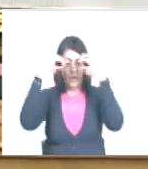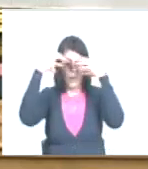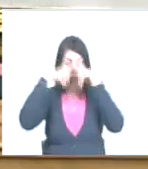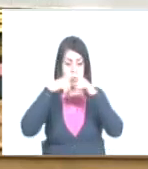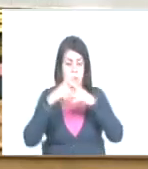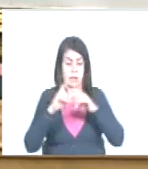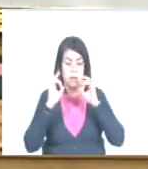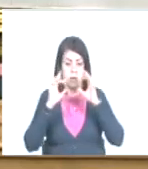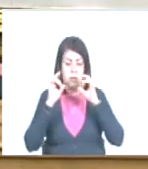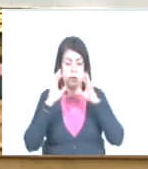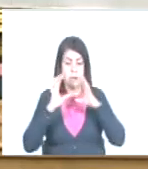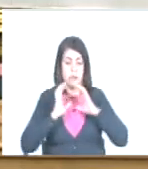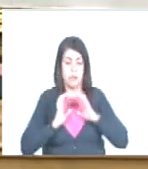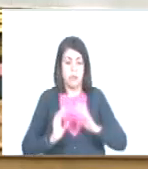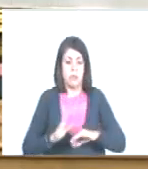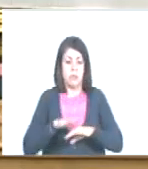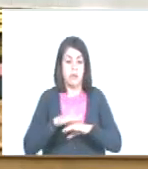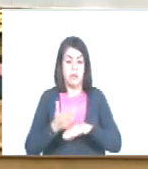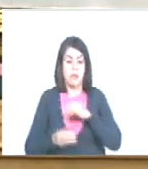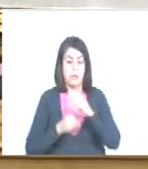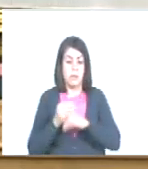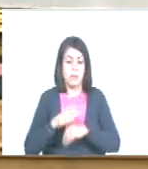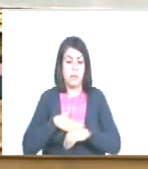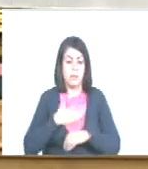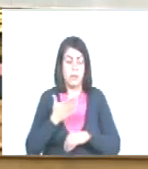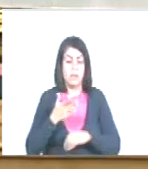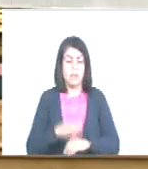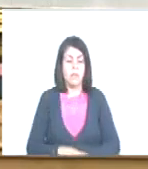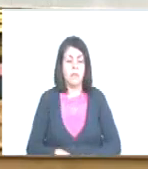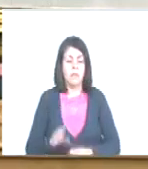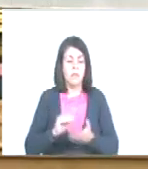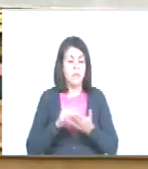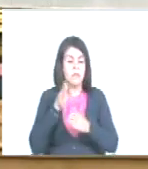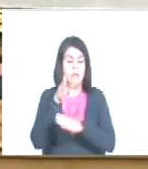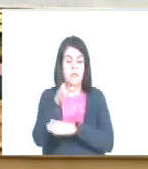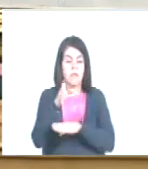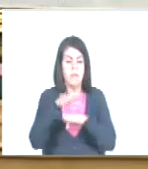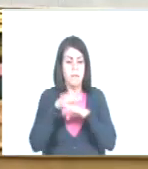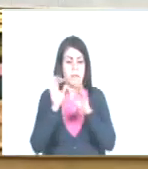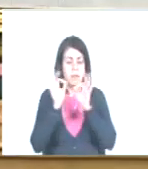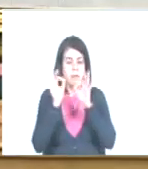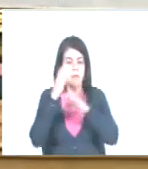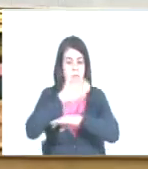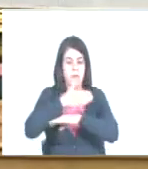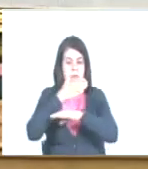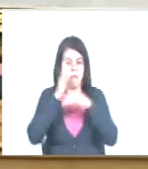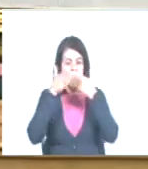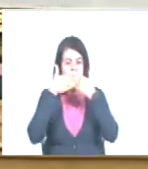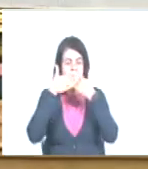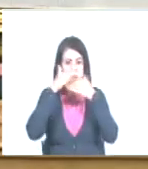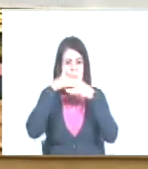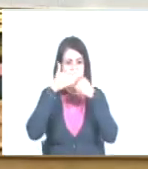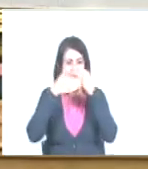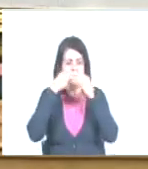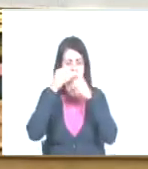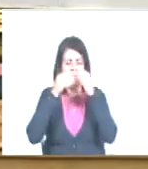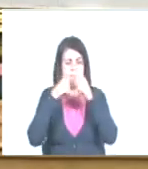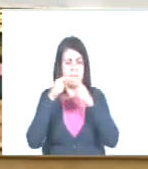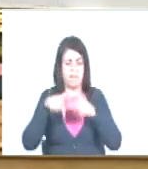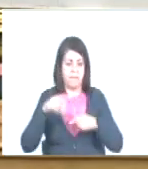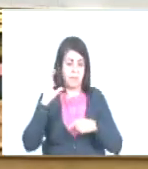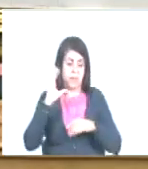dolencias físicas. Porque bien podía no haber ido a Cabimas y cerrar su campaña